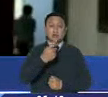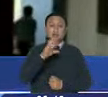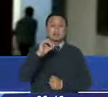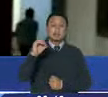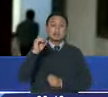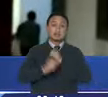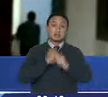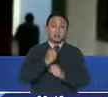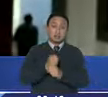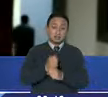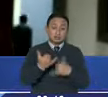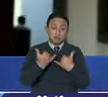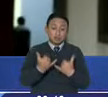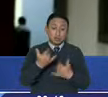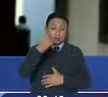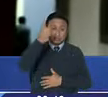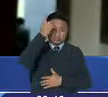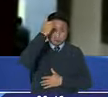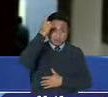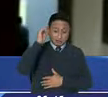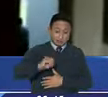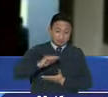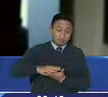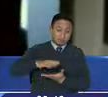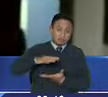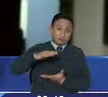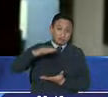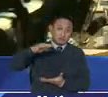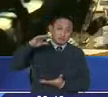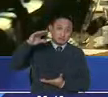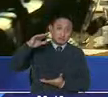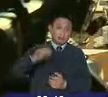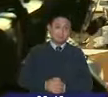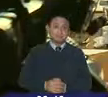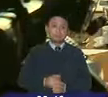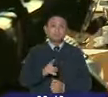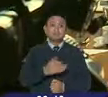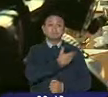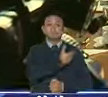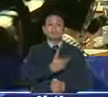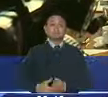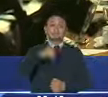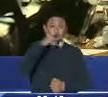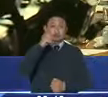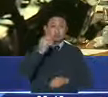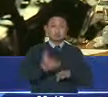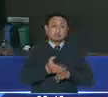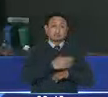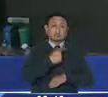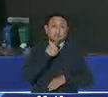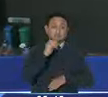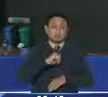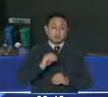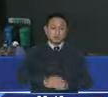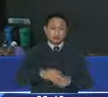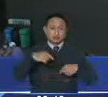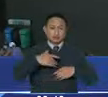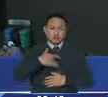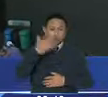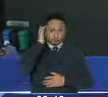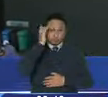Actualmente tiene un déficit creciente que se está volviendo imposible de manejar. El presidente Guillermo Lasso, antes del anuncio, mencionó su preocupación